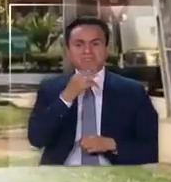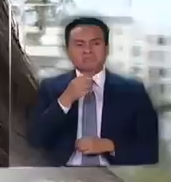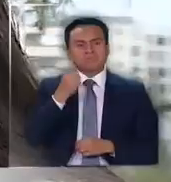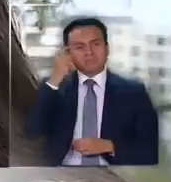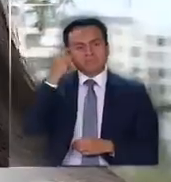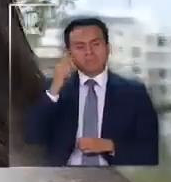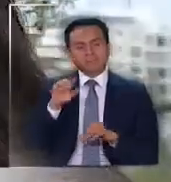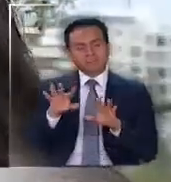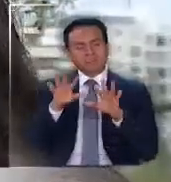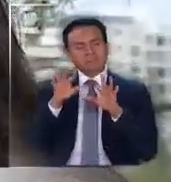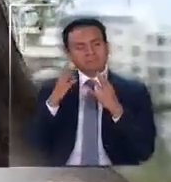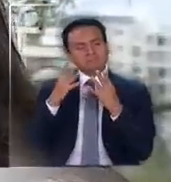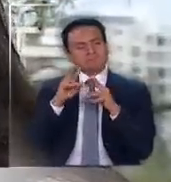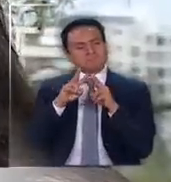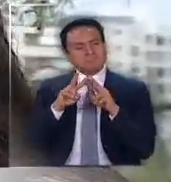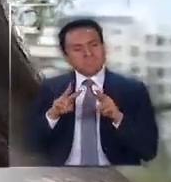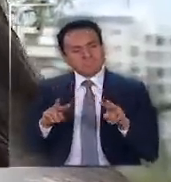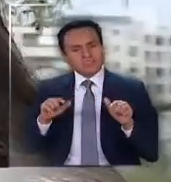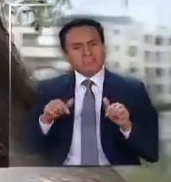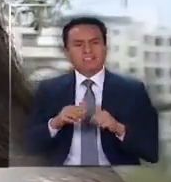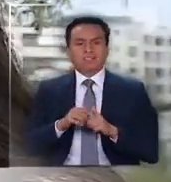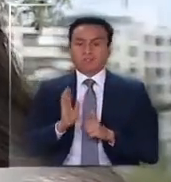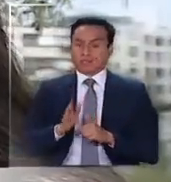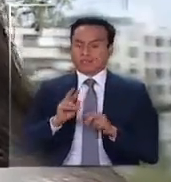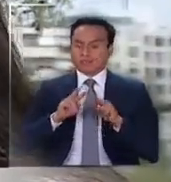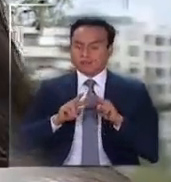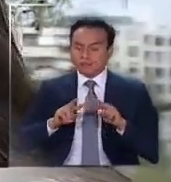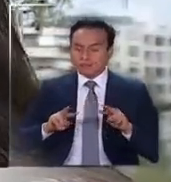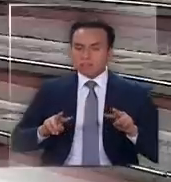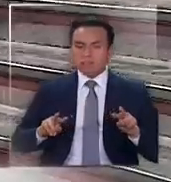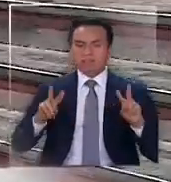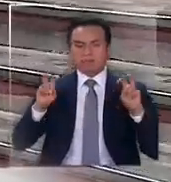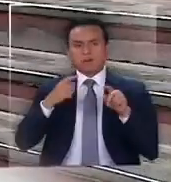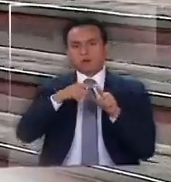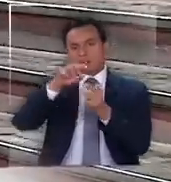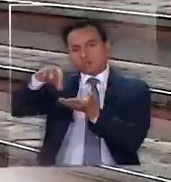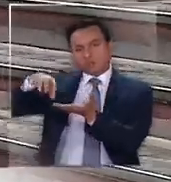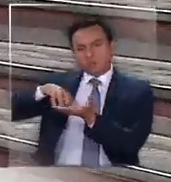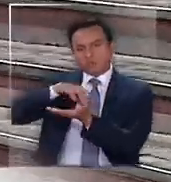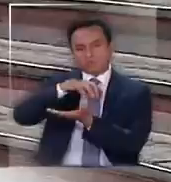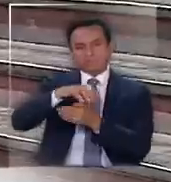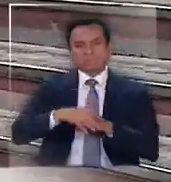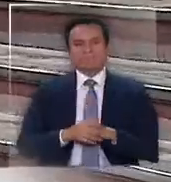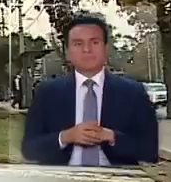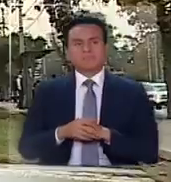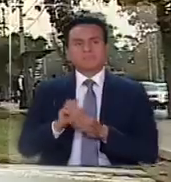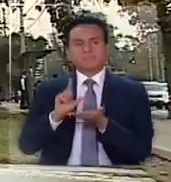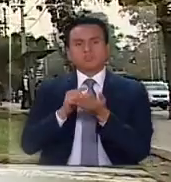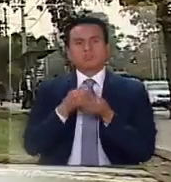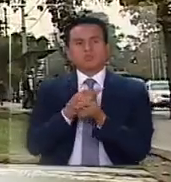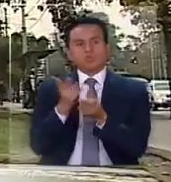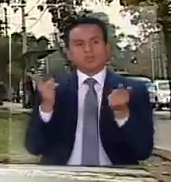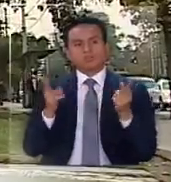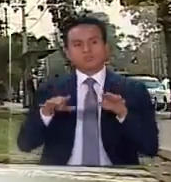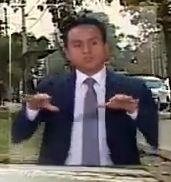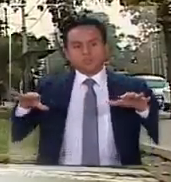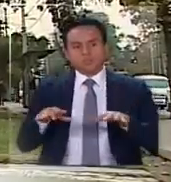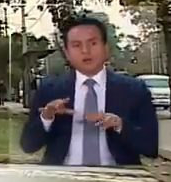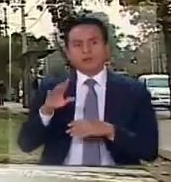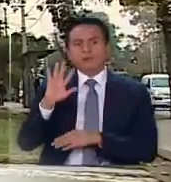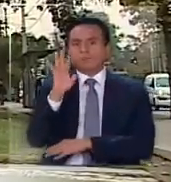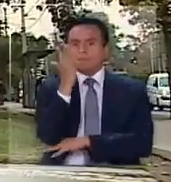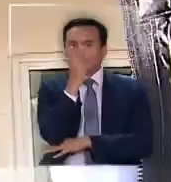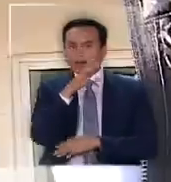bastante atractiva, pero es tranquila todavía dentro de otras comunas. los espacios públicos que se ocupan, el